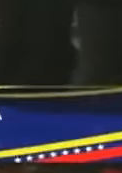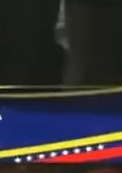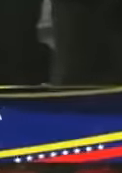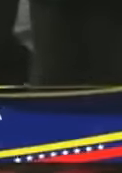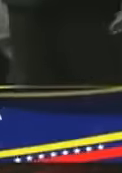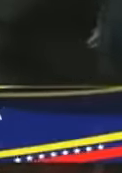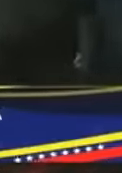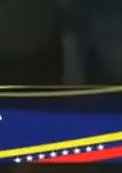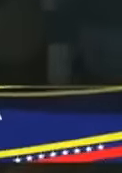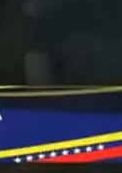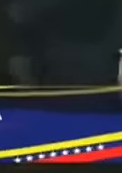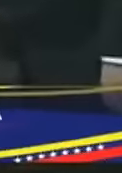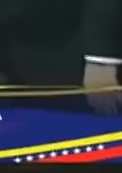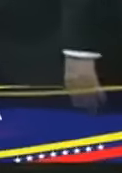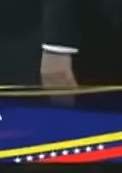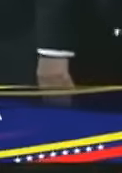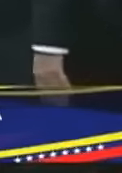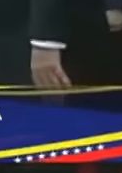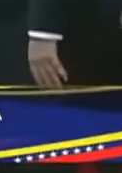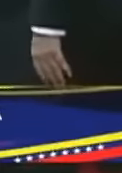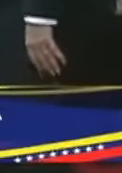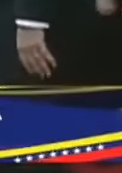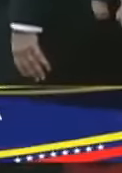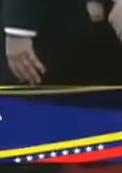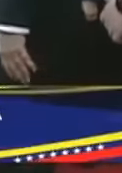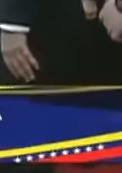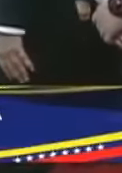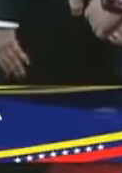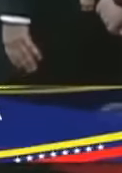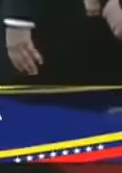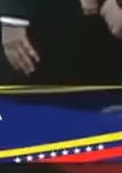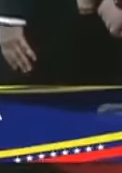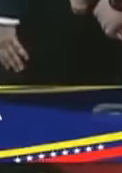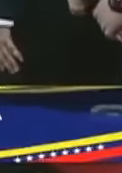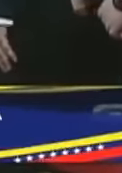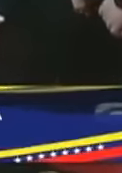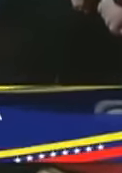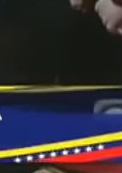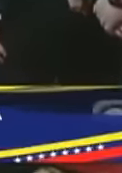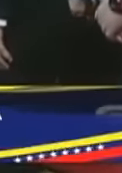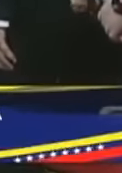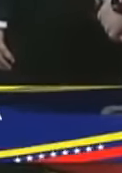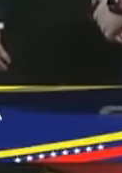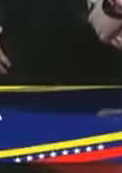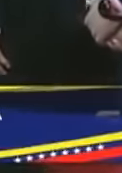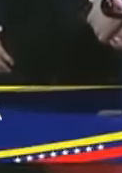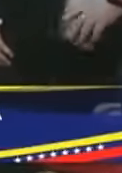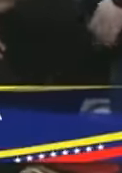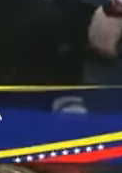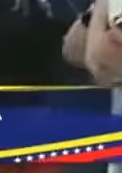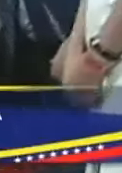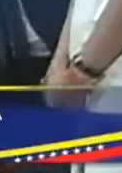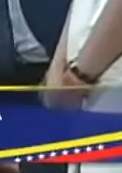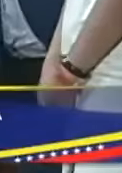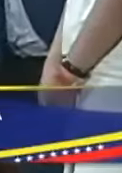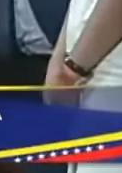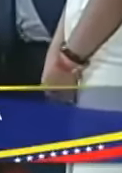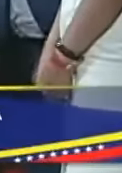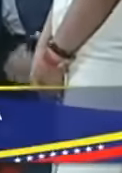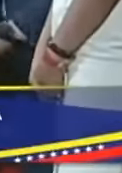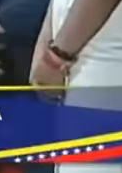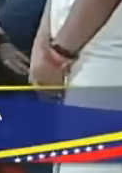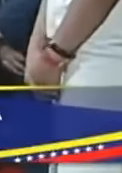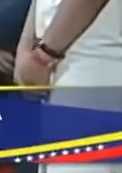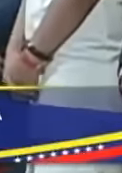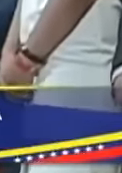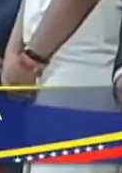de campaña con miras a la cita electoral. Este comando de campaña tiene por nombre Venezuela